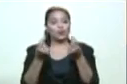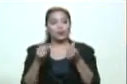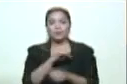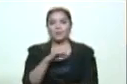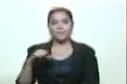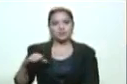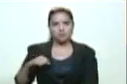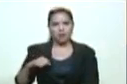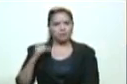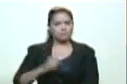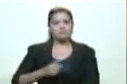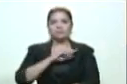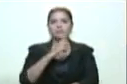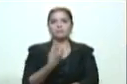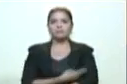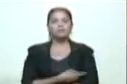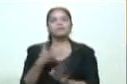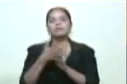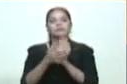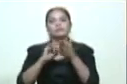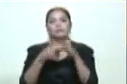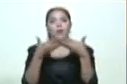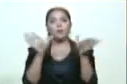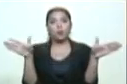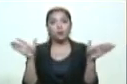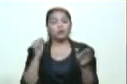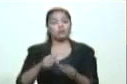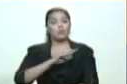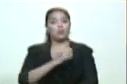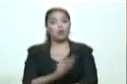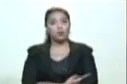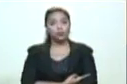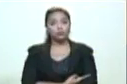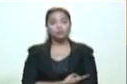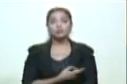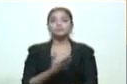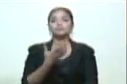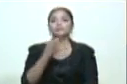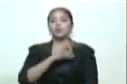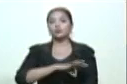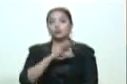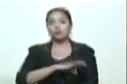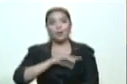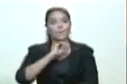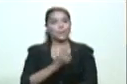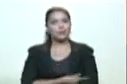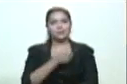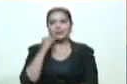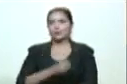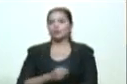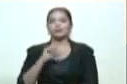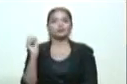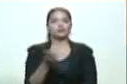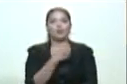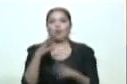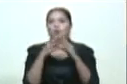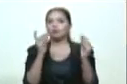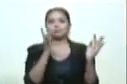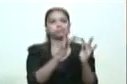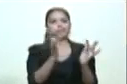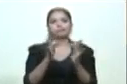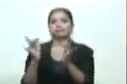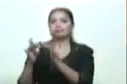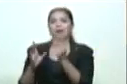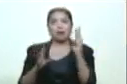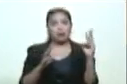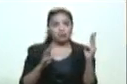privada poderosa, en una economía pública poderosa, en una economía social poderosa, que se combinan, que interactúan.